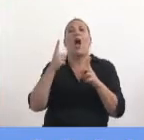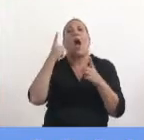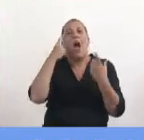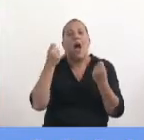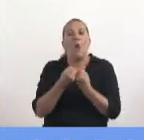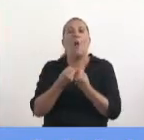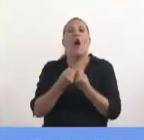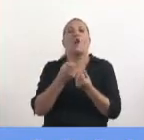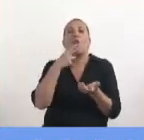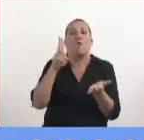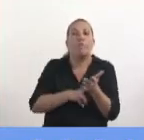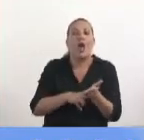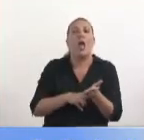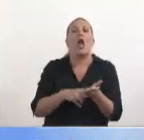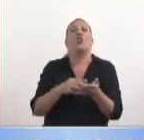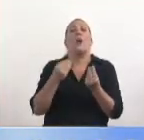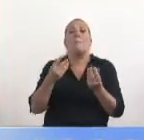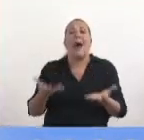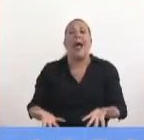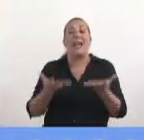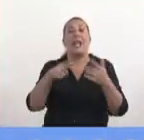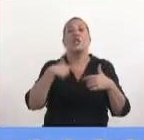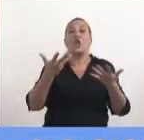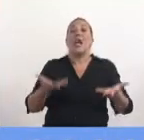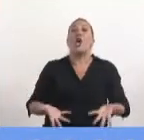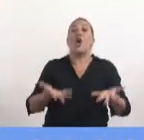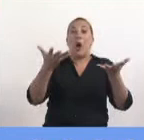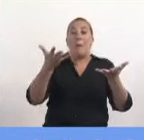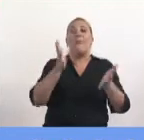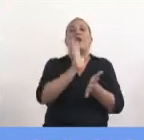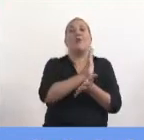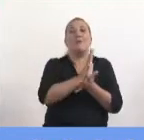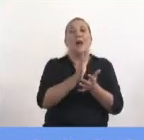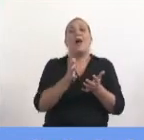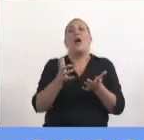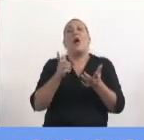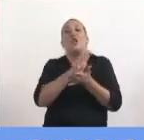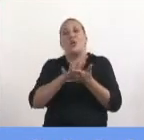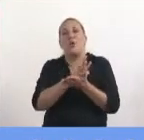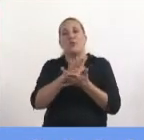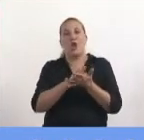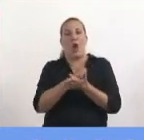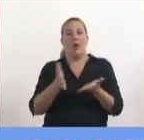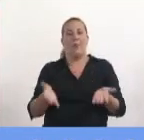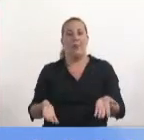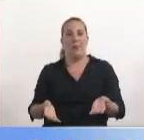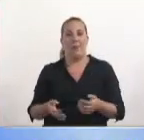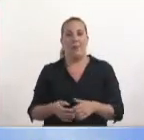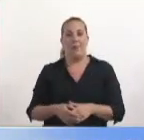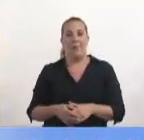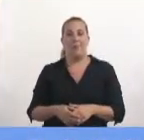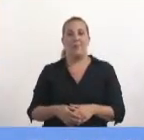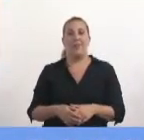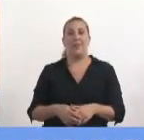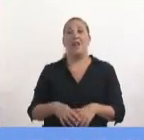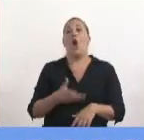para crecer y entonces con el crecimiento compenso, y ahí se empezó esa tarea. Gana el